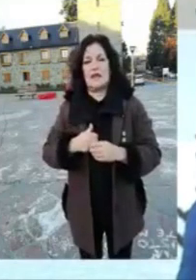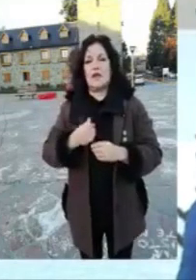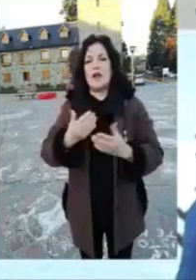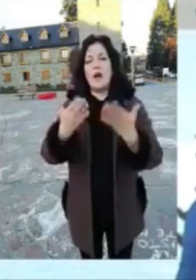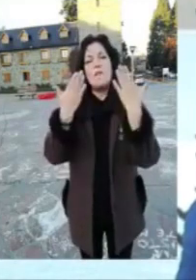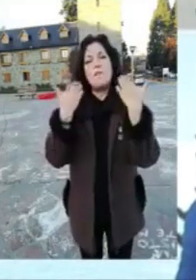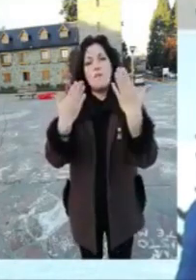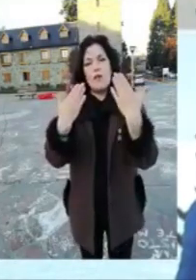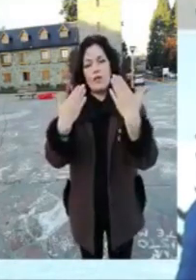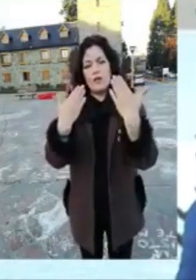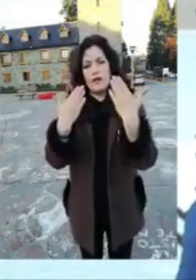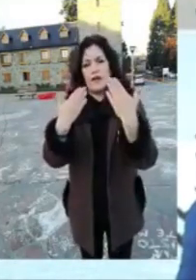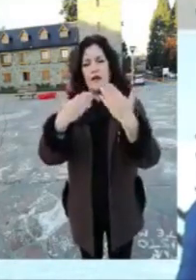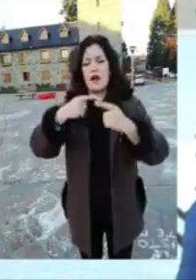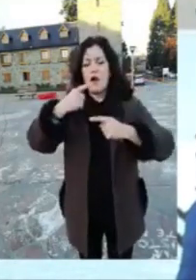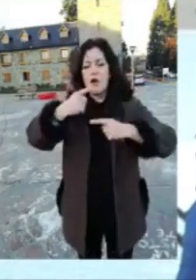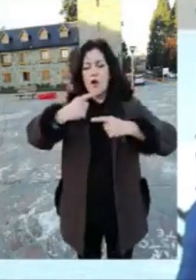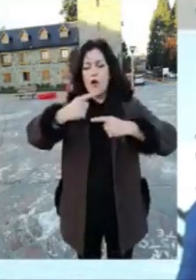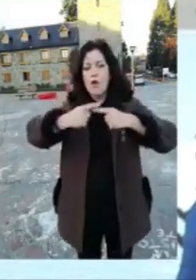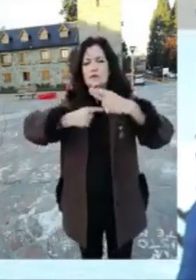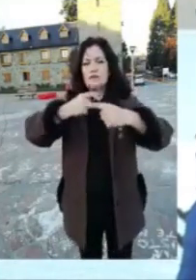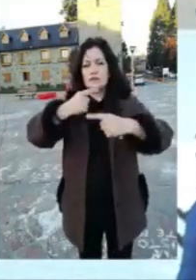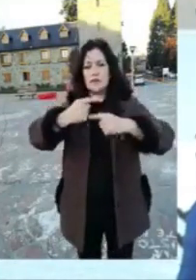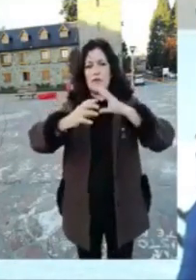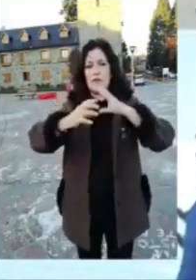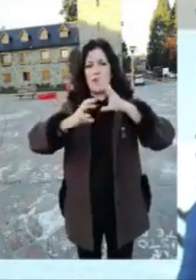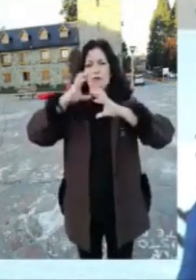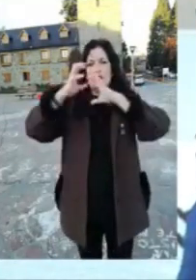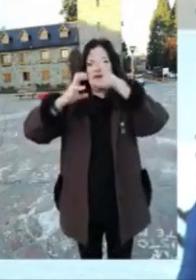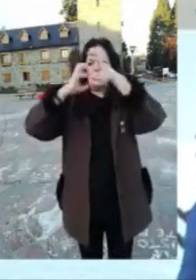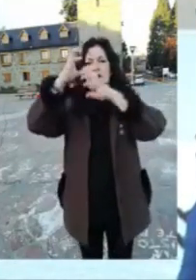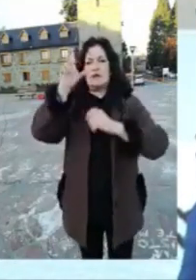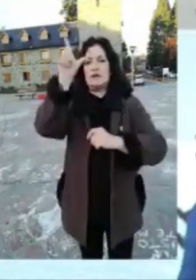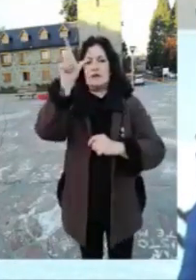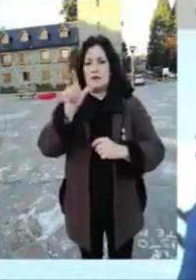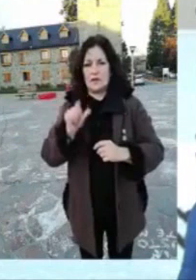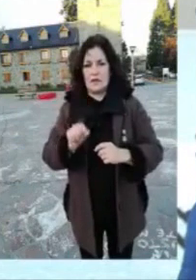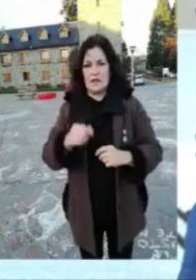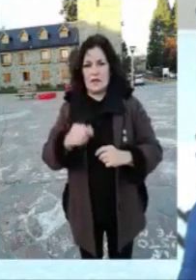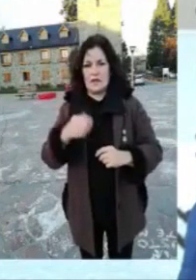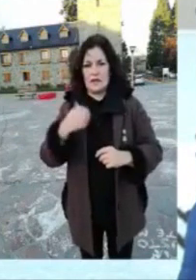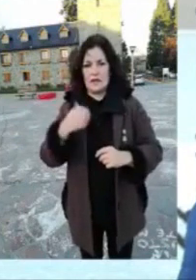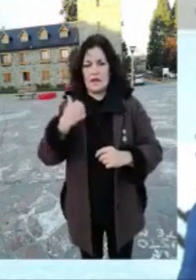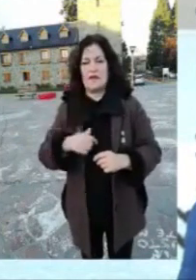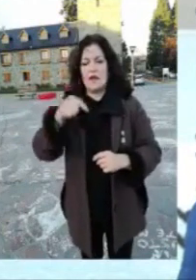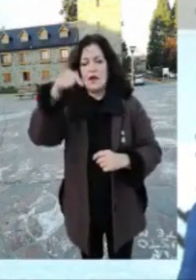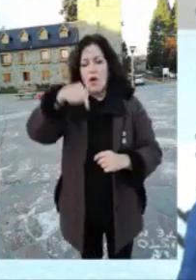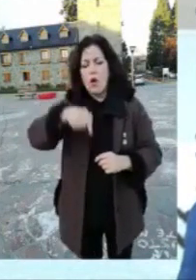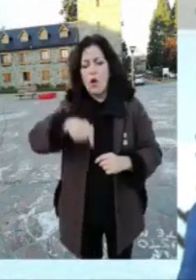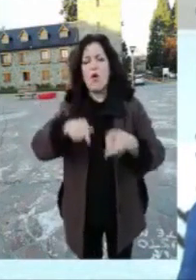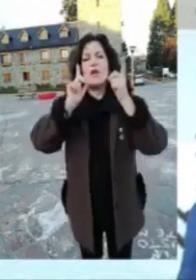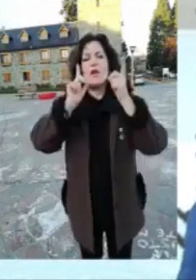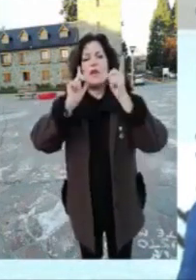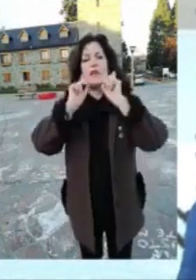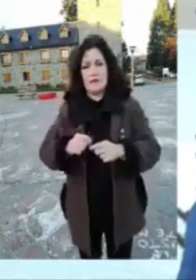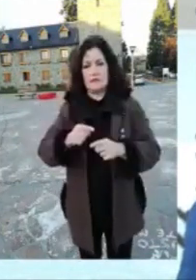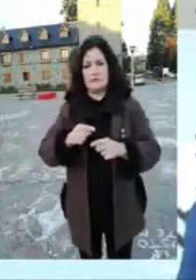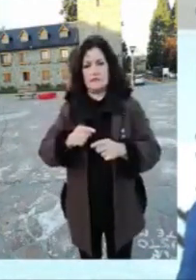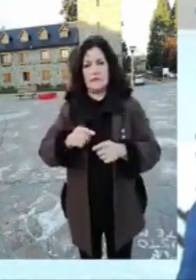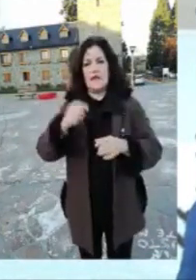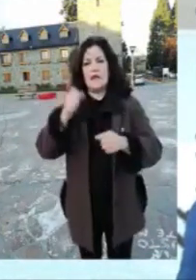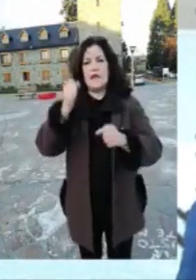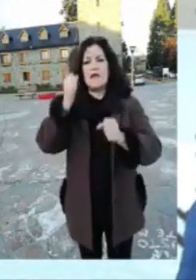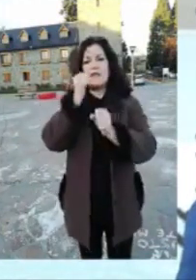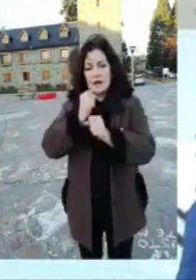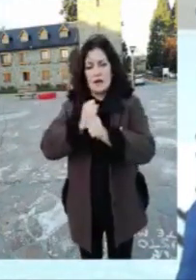poder llevar adelante un proyecto de país hoy es lo mismo hoy tenemos que llevar adelante un proyecto